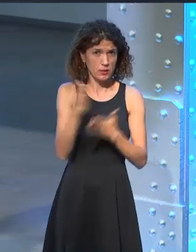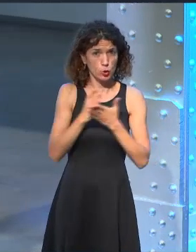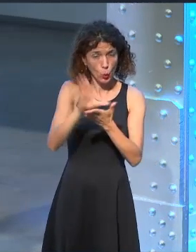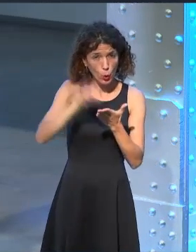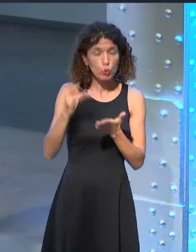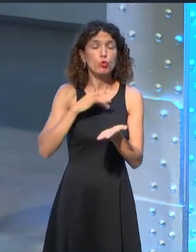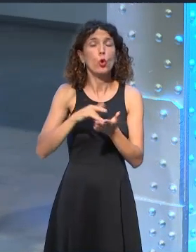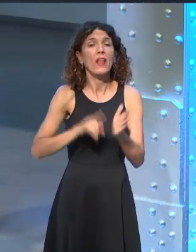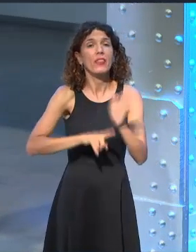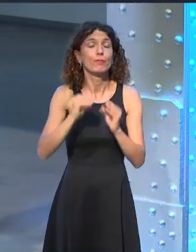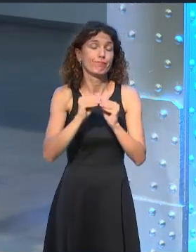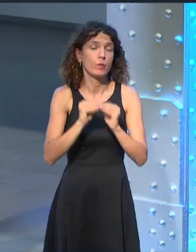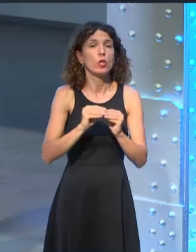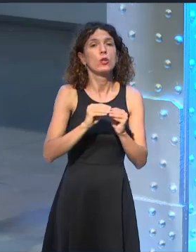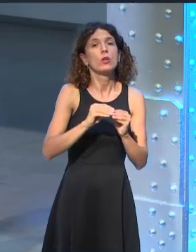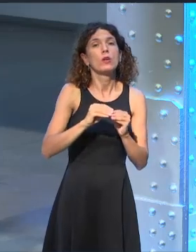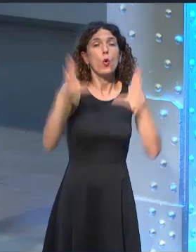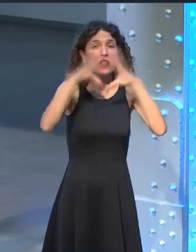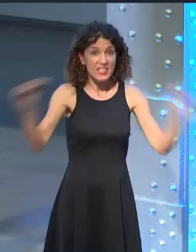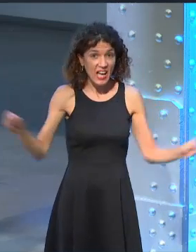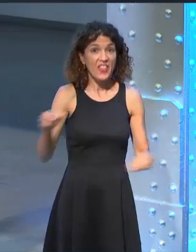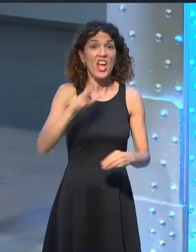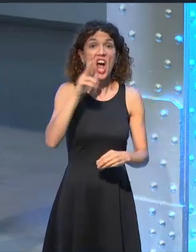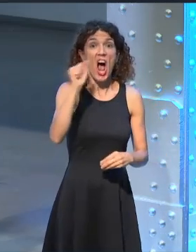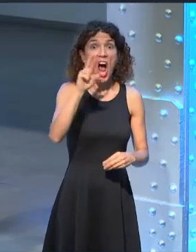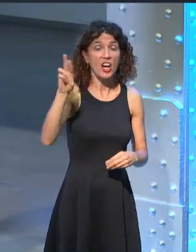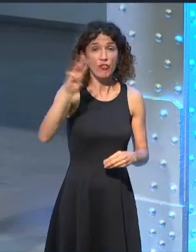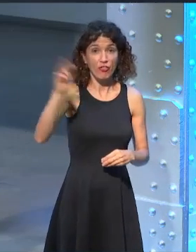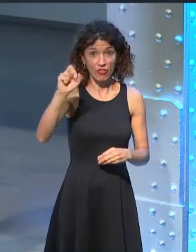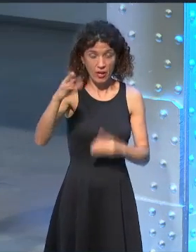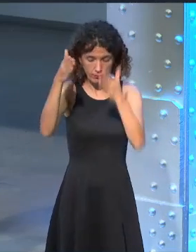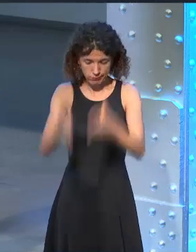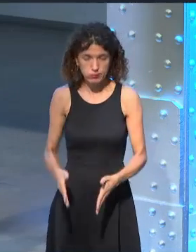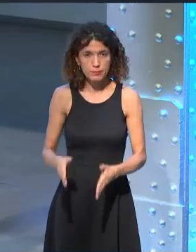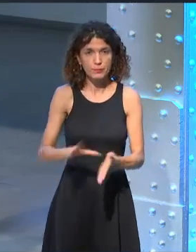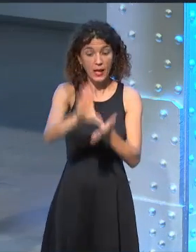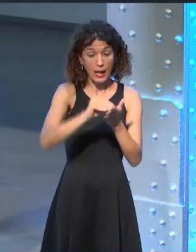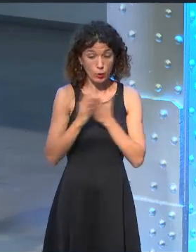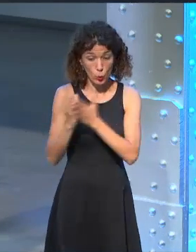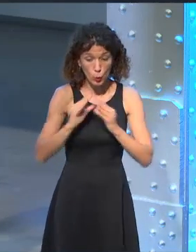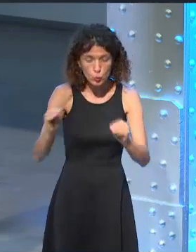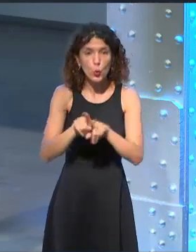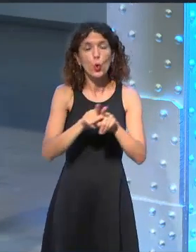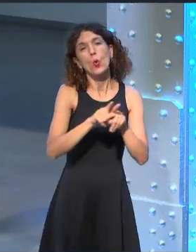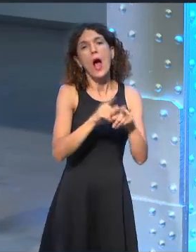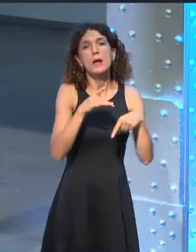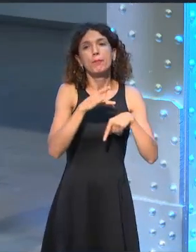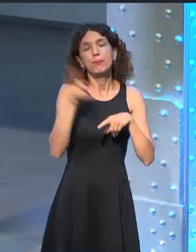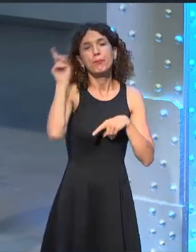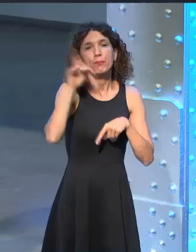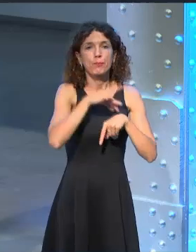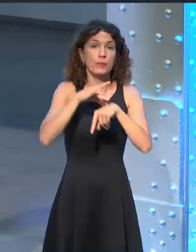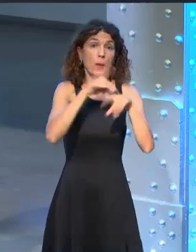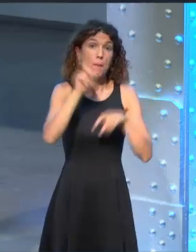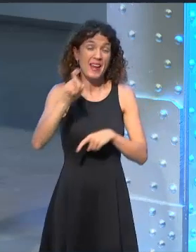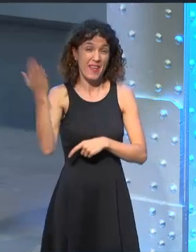lo desarrolló Douglas McGregor de la Universidad de Harvard, y él hizo un estudio en el que cogió, digamos, varios managers, como